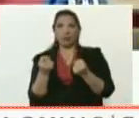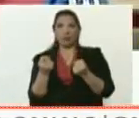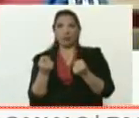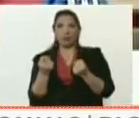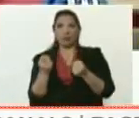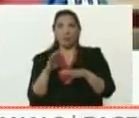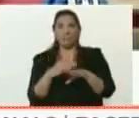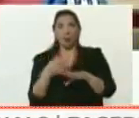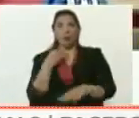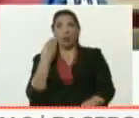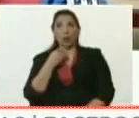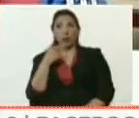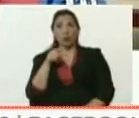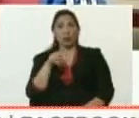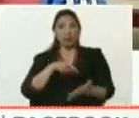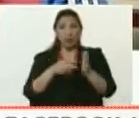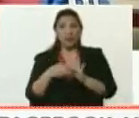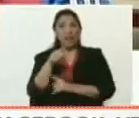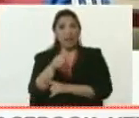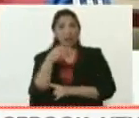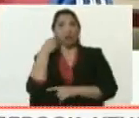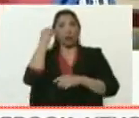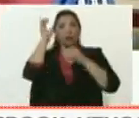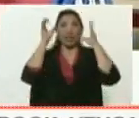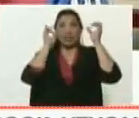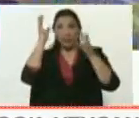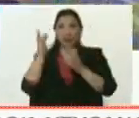No se entiende, porque la juventud es eso, es creatividad,